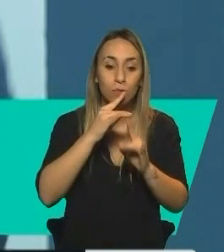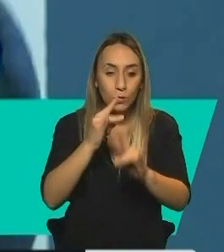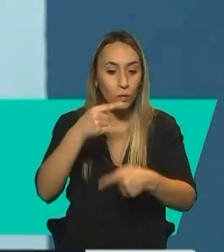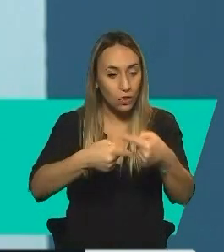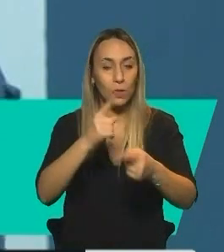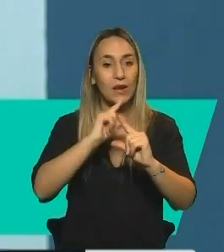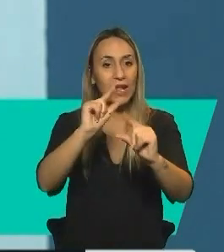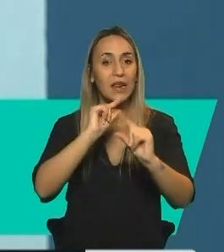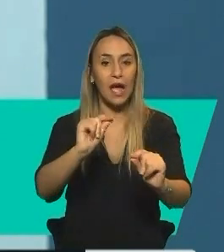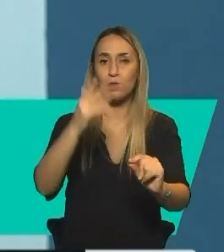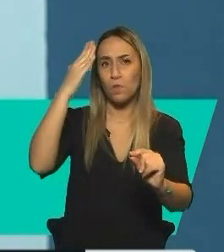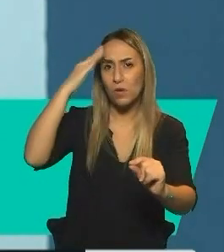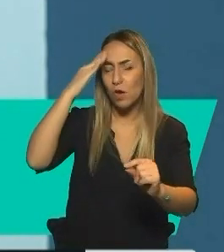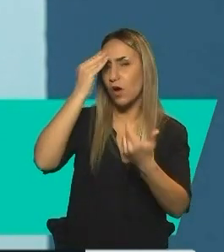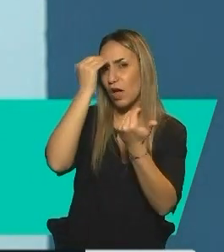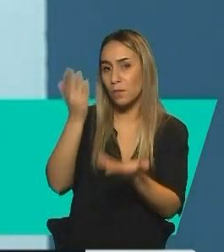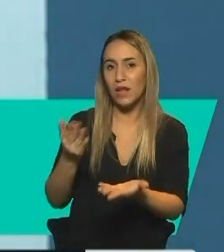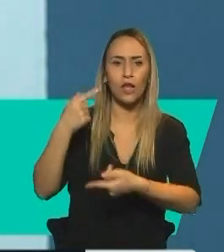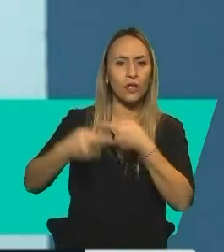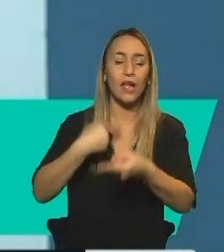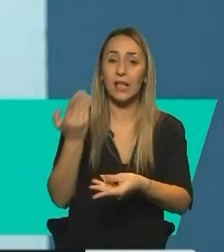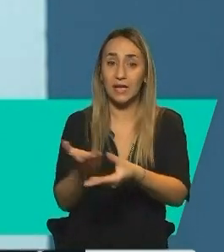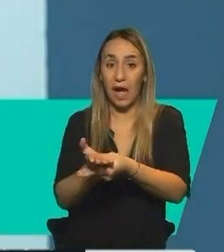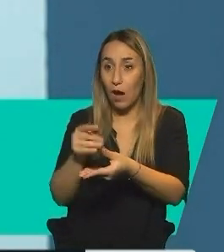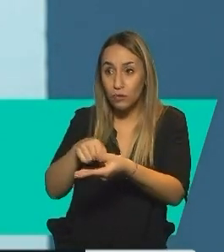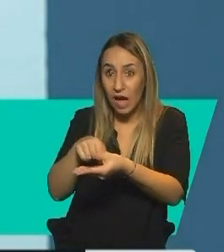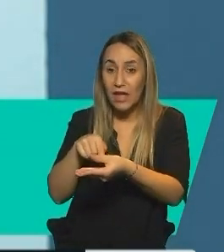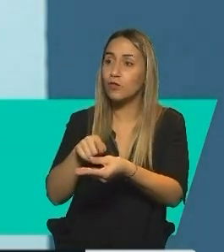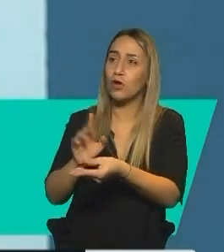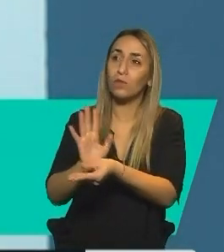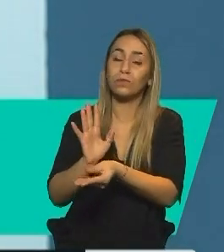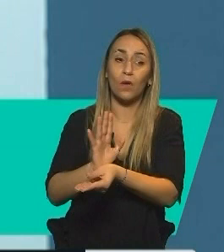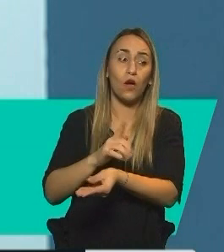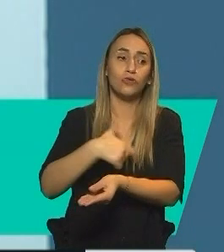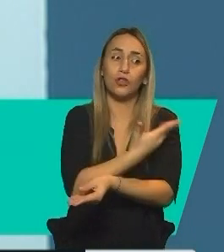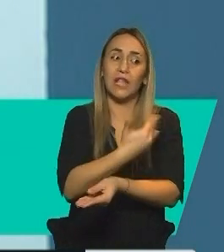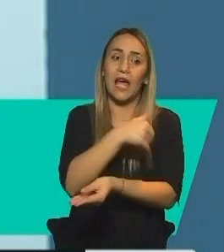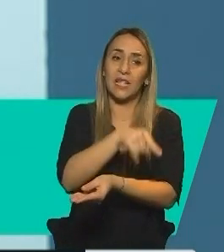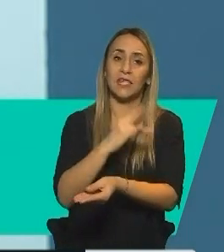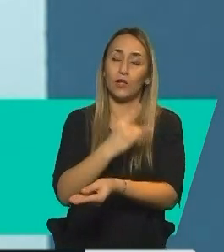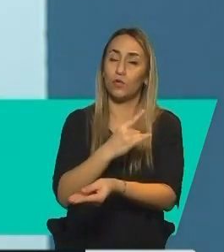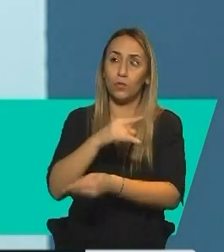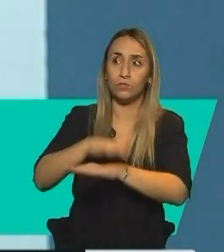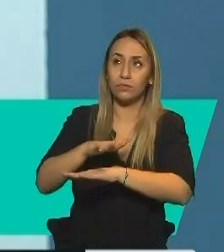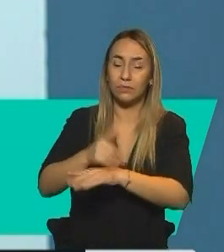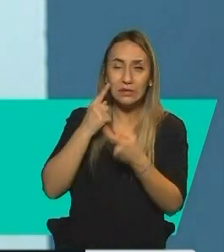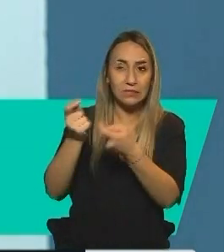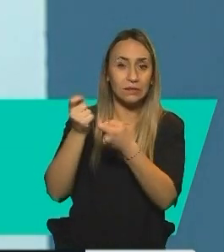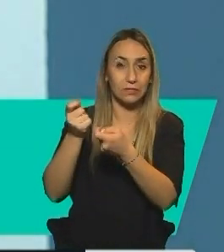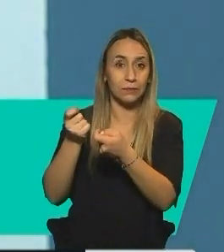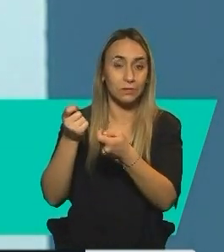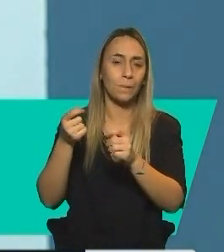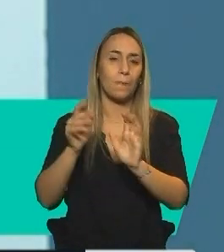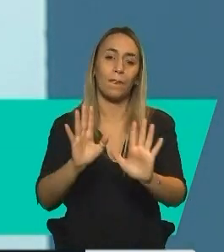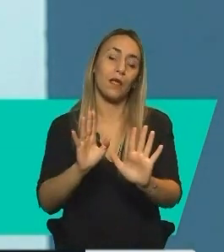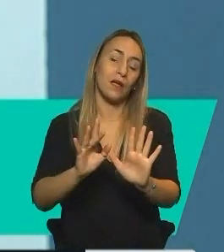que la memoria y el homenaje y que esta causa sea una causa de la sociedad argentina en su conjunto. Y de ese modo siempre aspiramos a que un